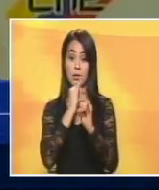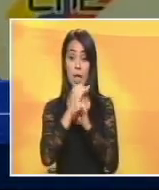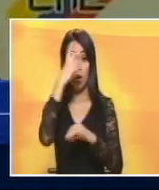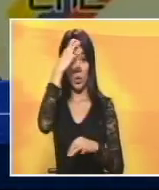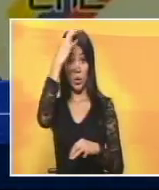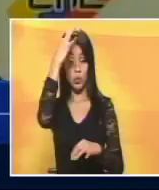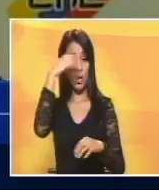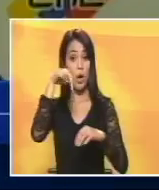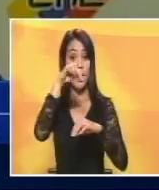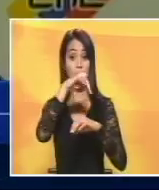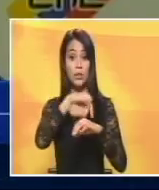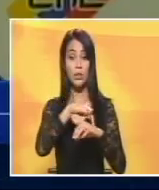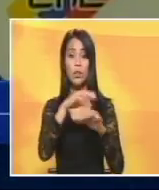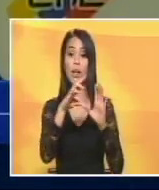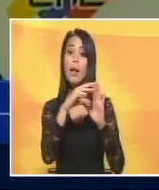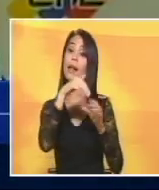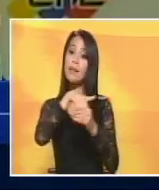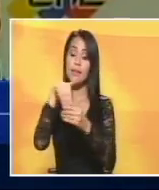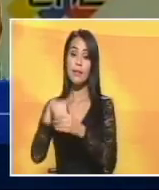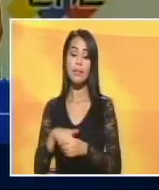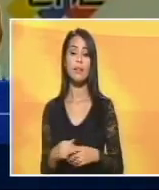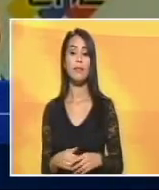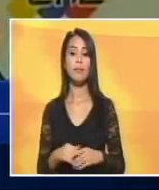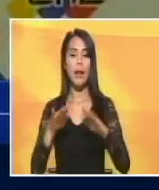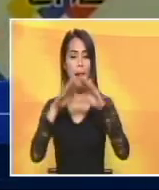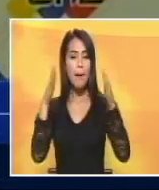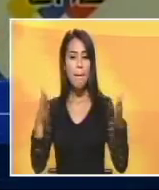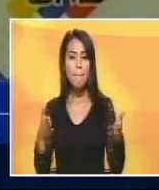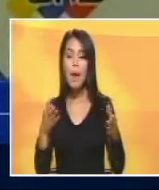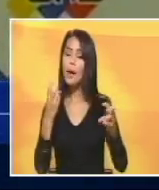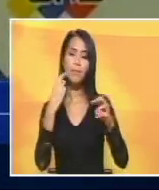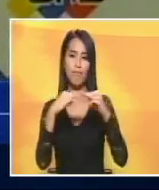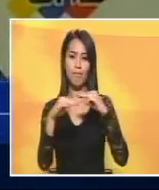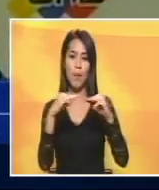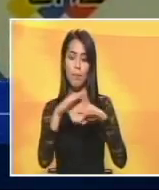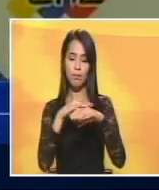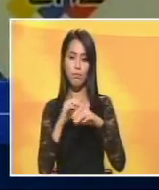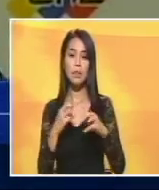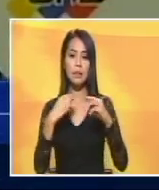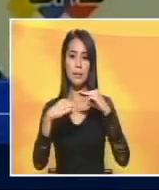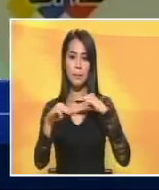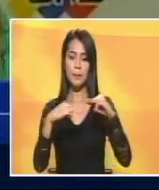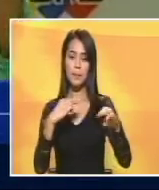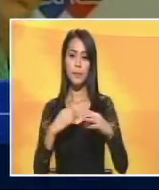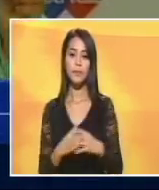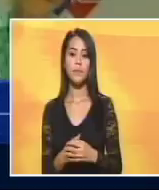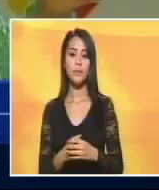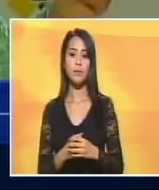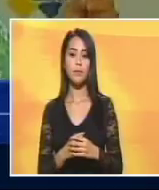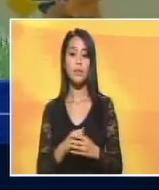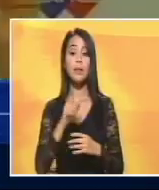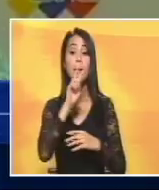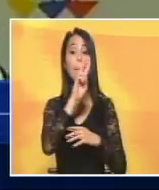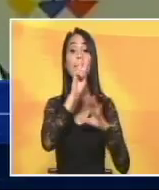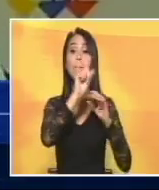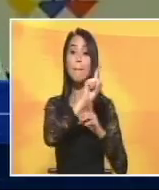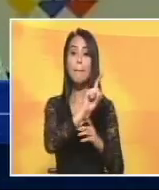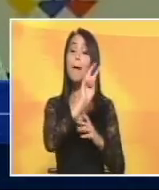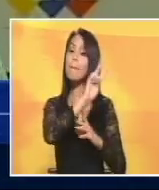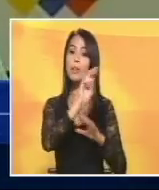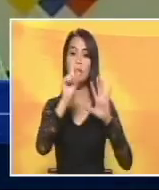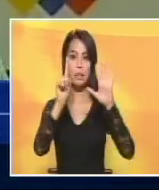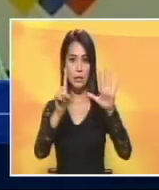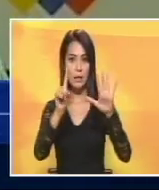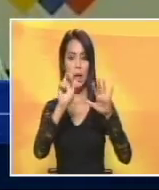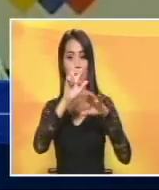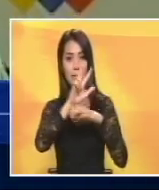Consejo Nacional Electoral, la mensajería de texto y además de por el 2637 y